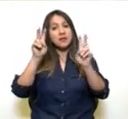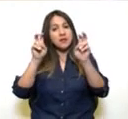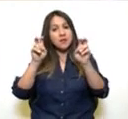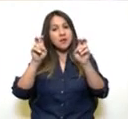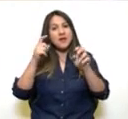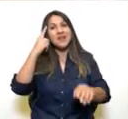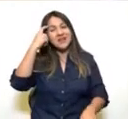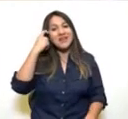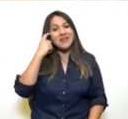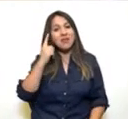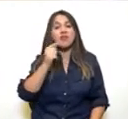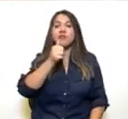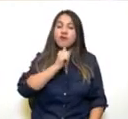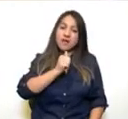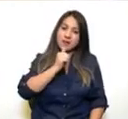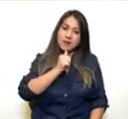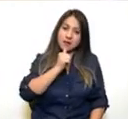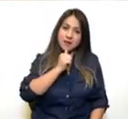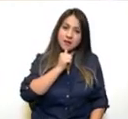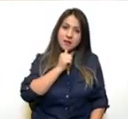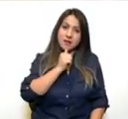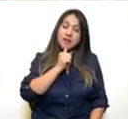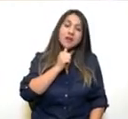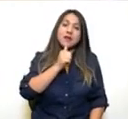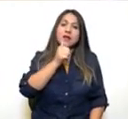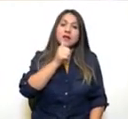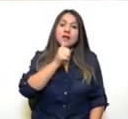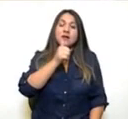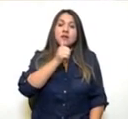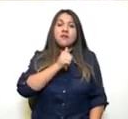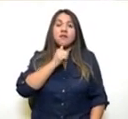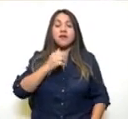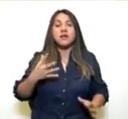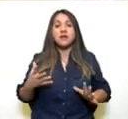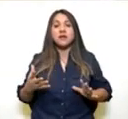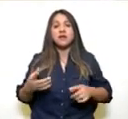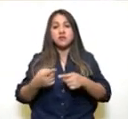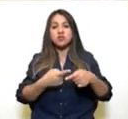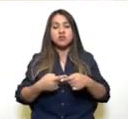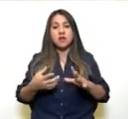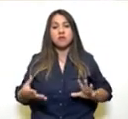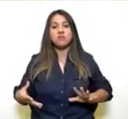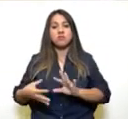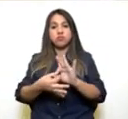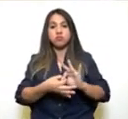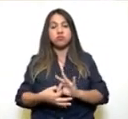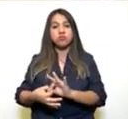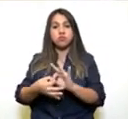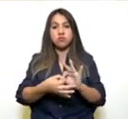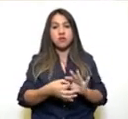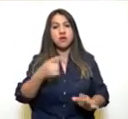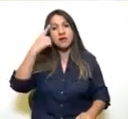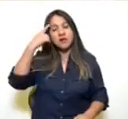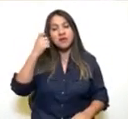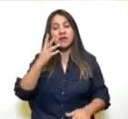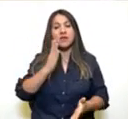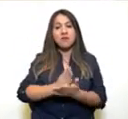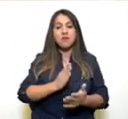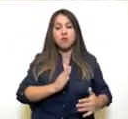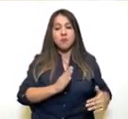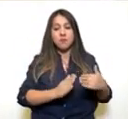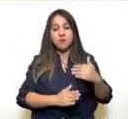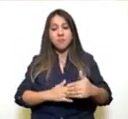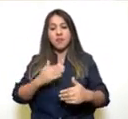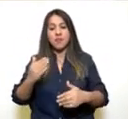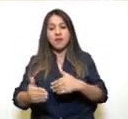creo que falta una cohesión social creo que hay que avanzar a